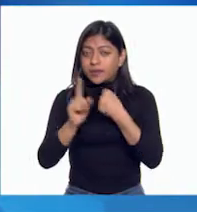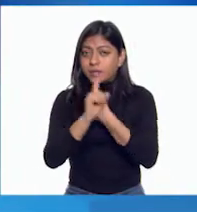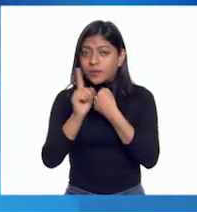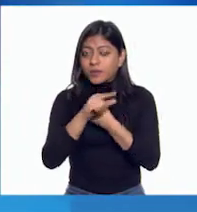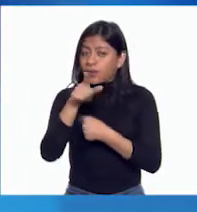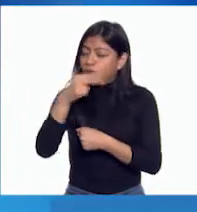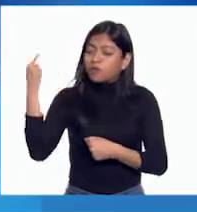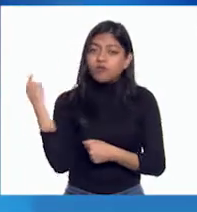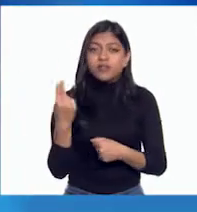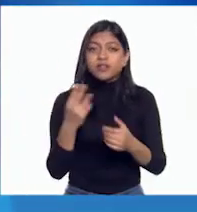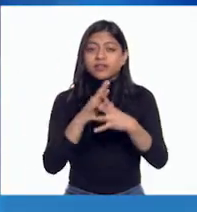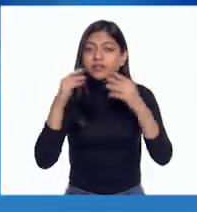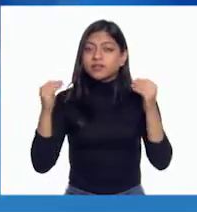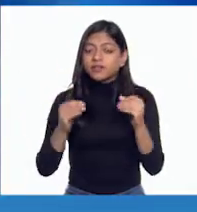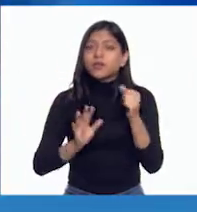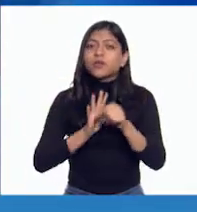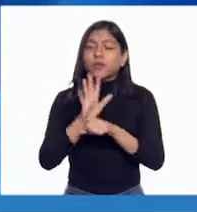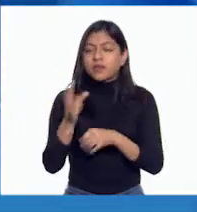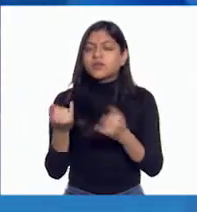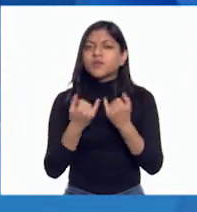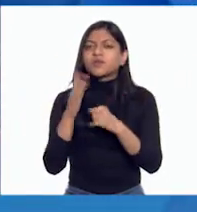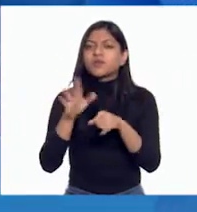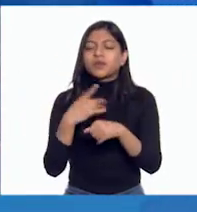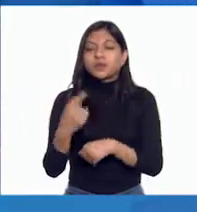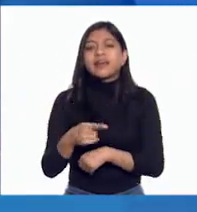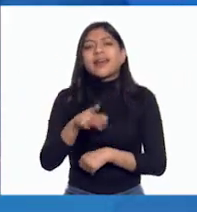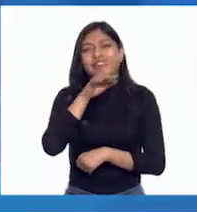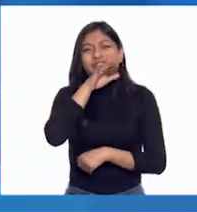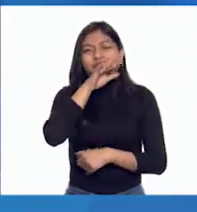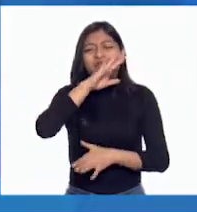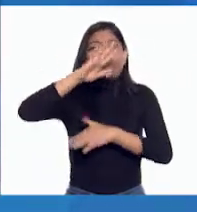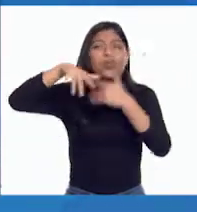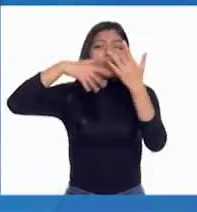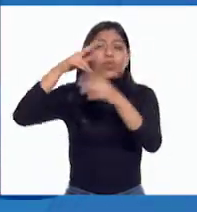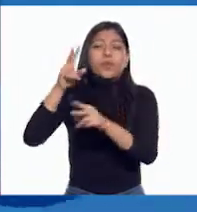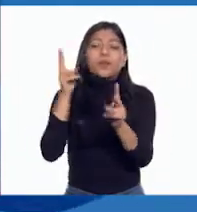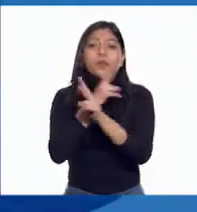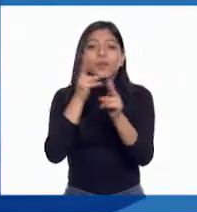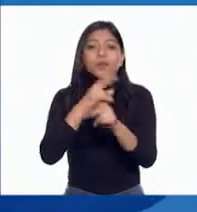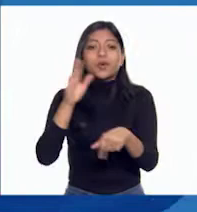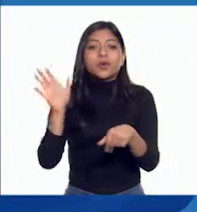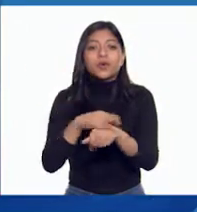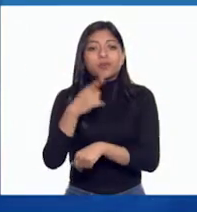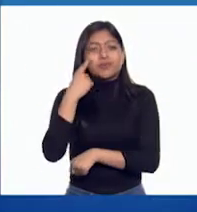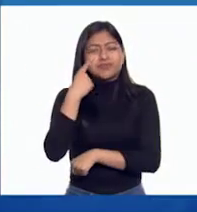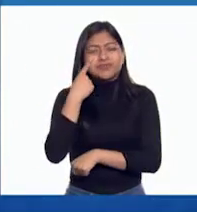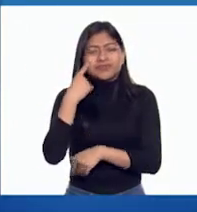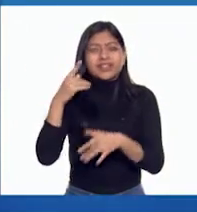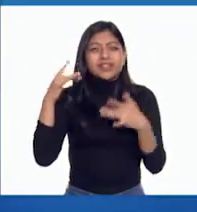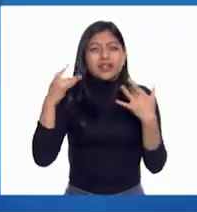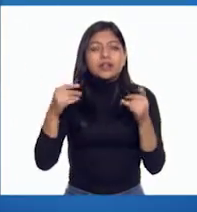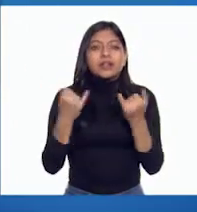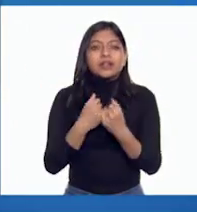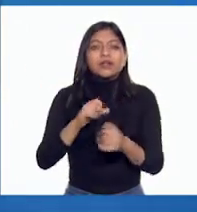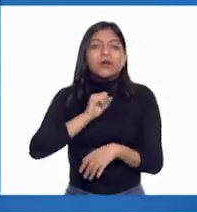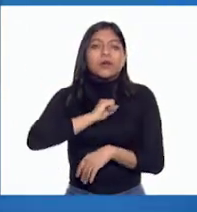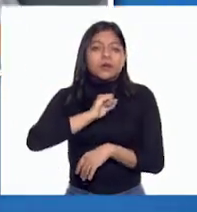de resolver en tu comunidad y por qué? La contaminación del aire provoca que nos salgan los ojos y los dedos.